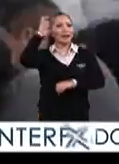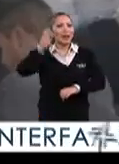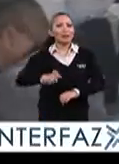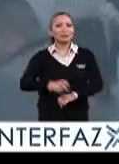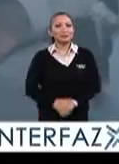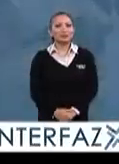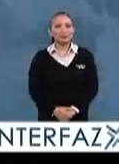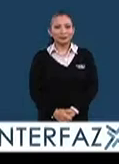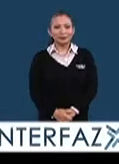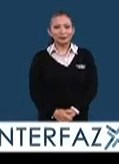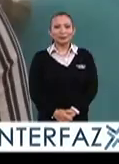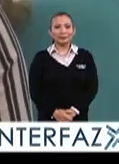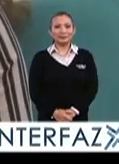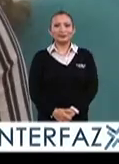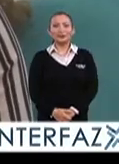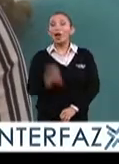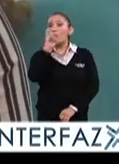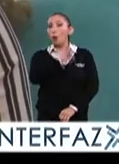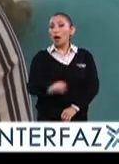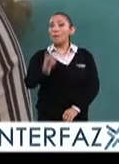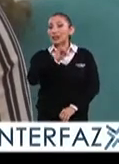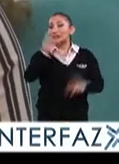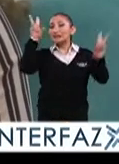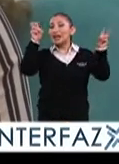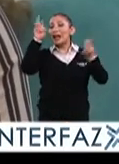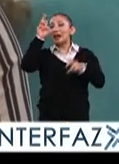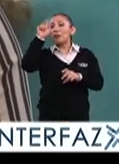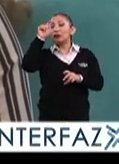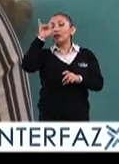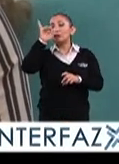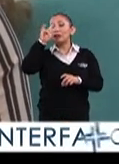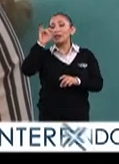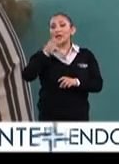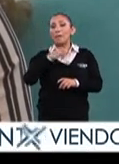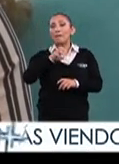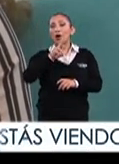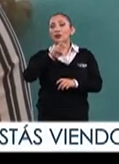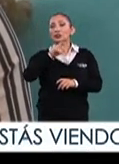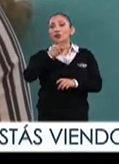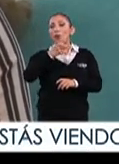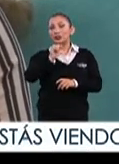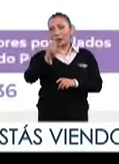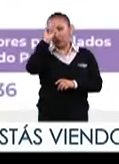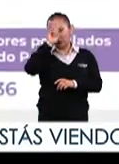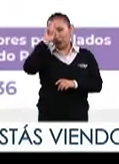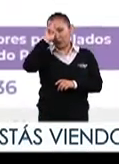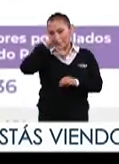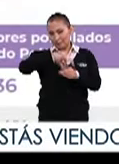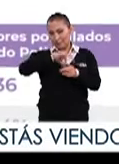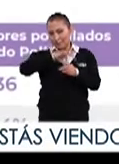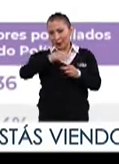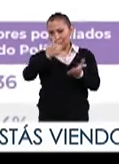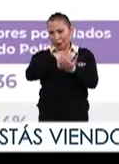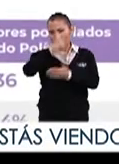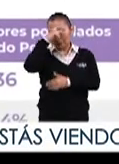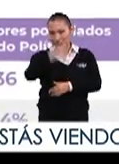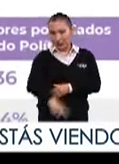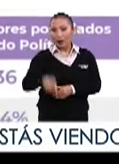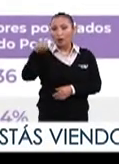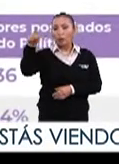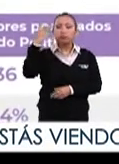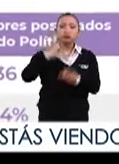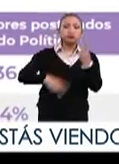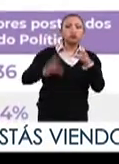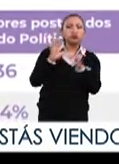Hidalgo. Es jueves de Rebotando Ideas y Mauricio Huesca, consejero del Instituto Electoral de la Ciudad de México,